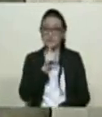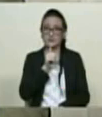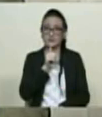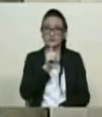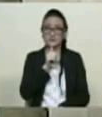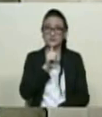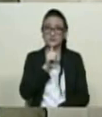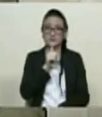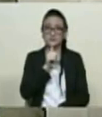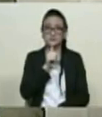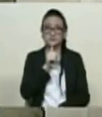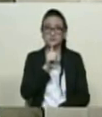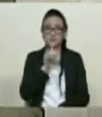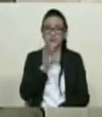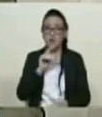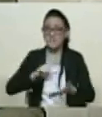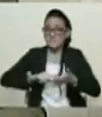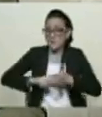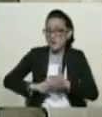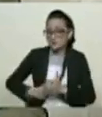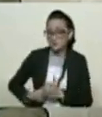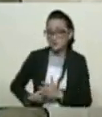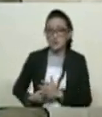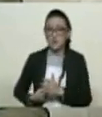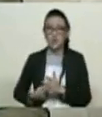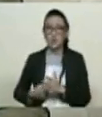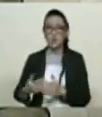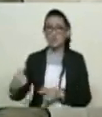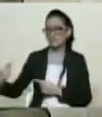No habrá presión